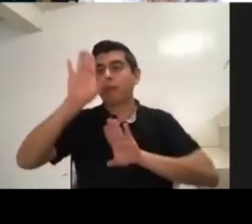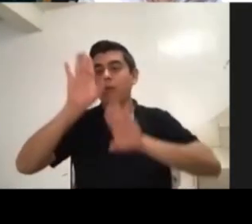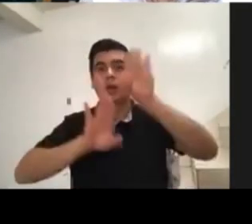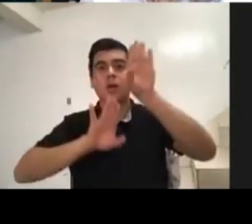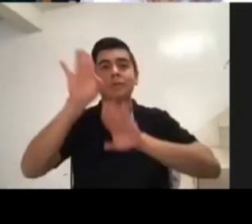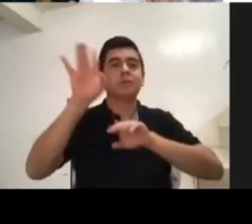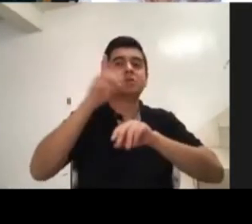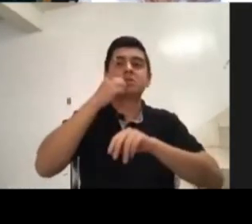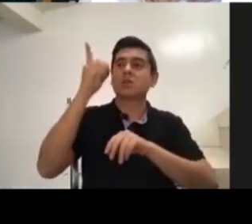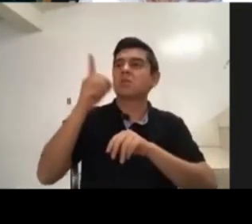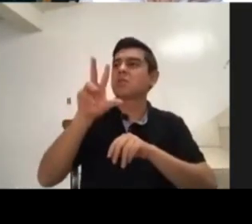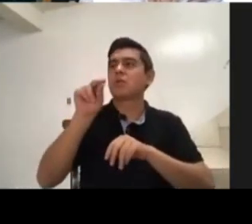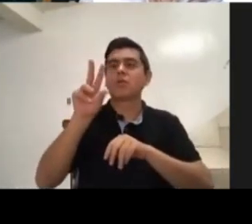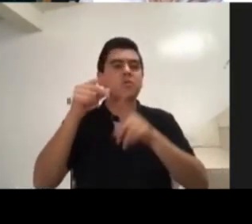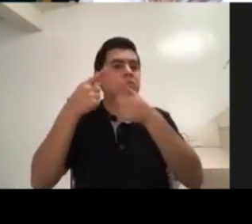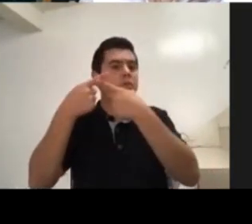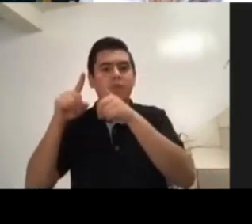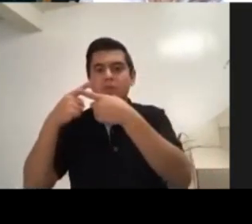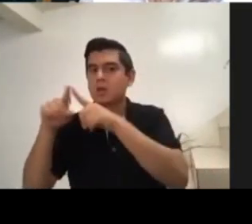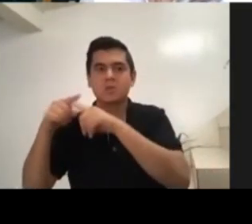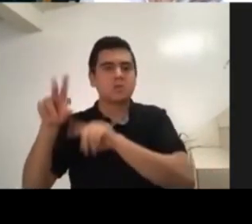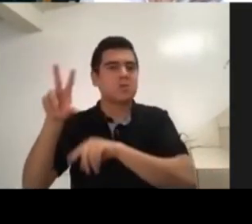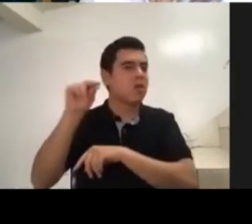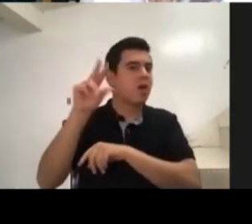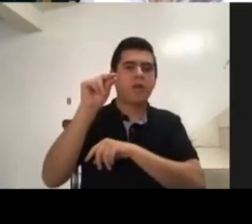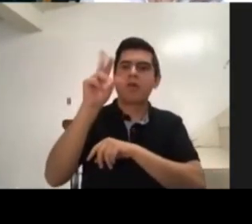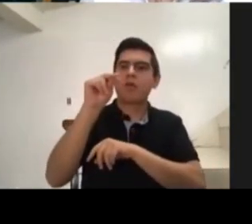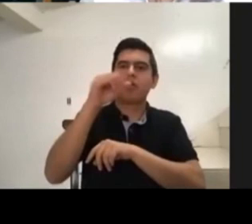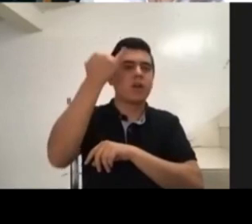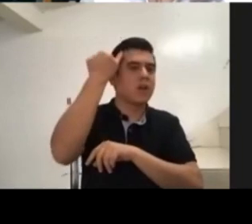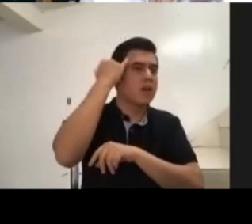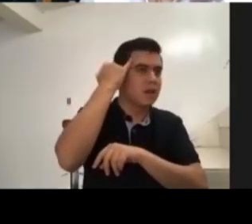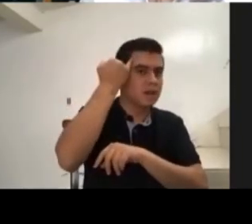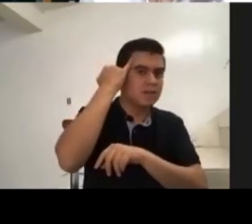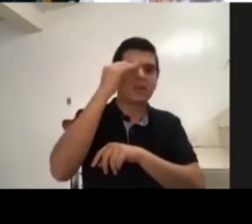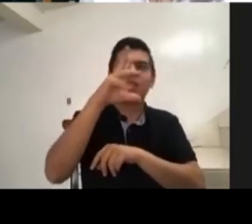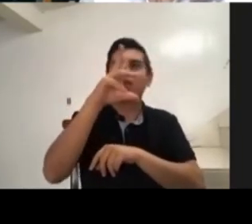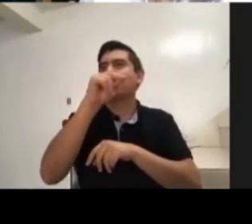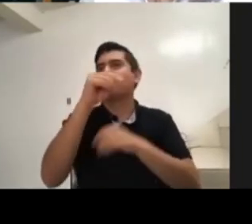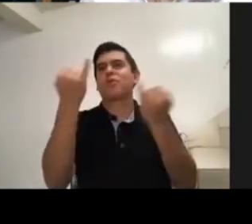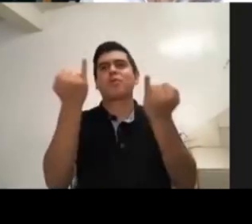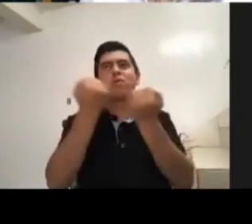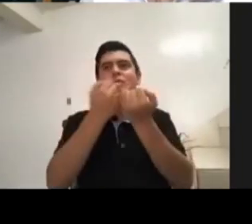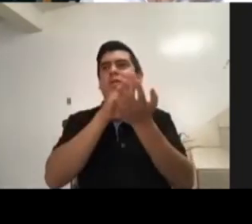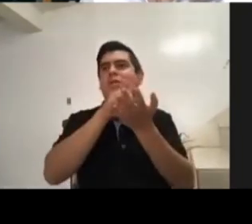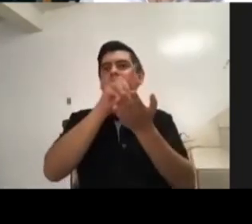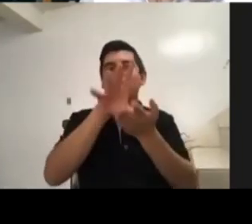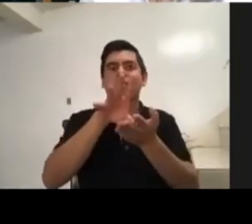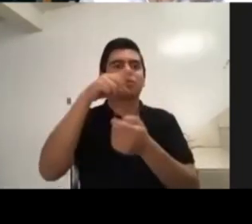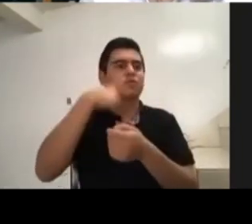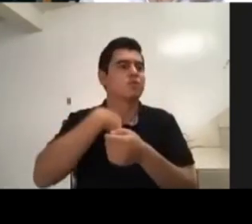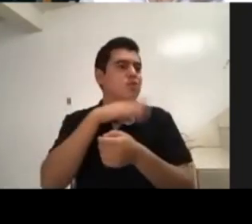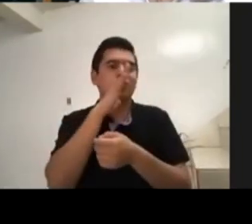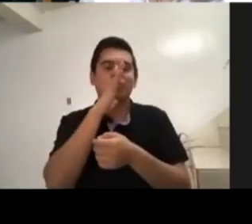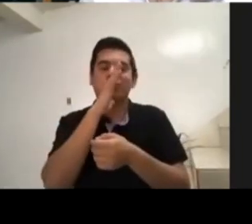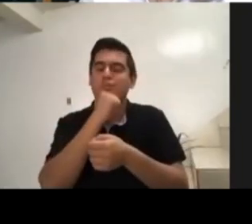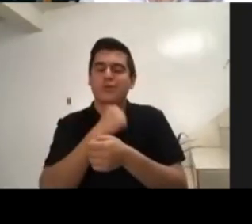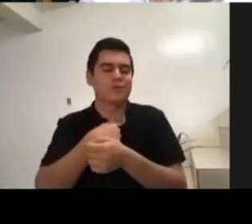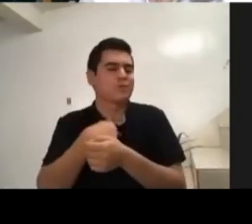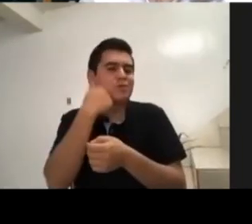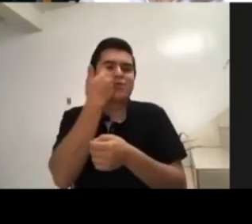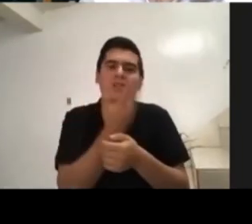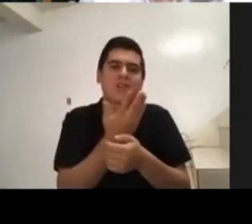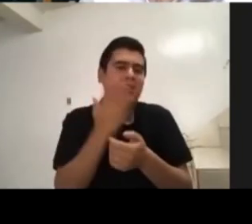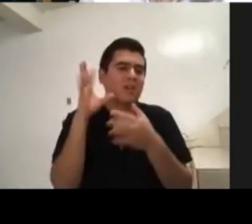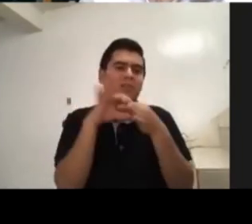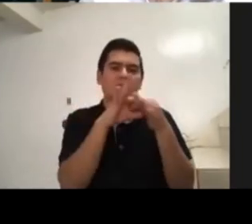manera un indígena es una persona con discapacidad, yo no estoy dispuesto a colaborar con quienes lo ven así, y del otro lado que decían, sí, traten ustedes